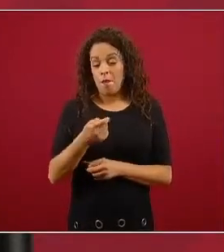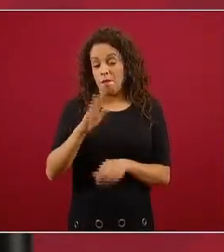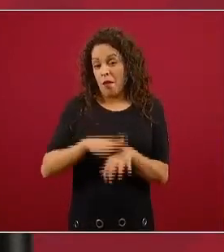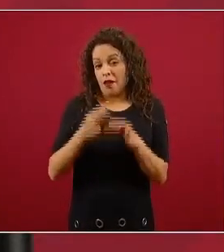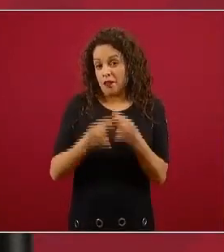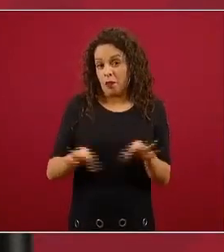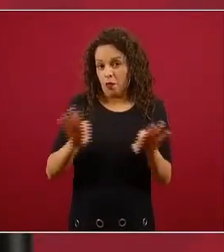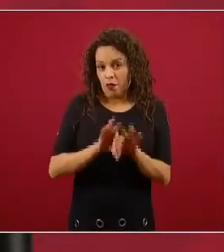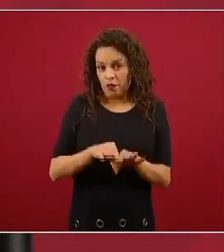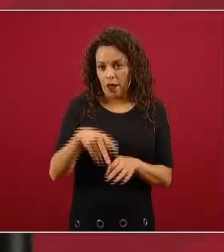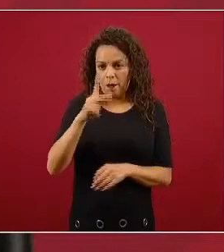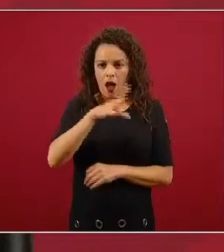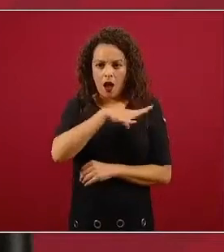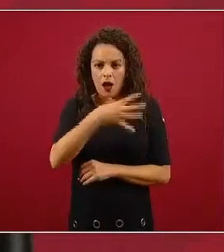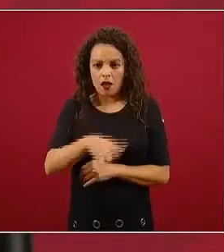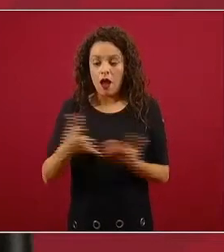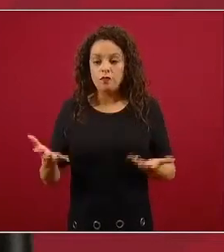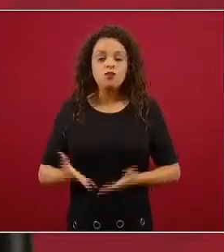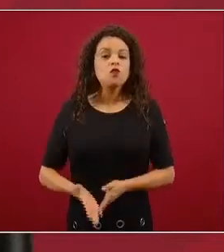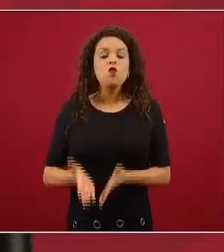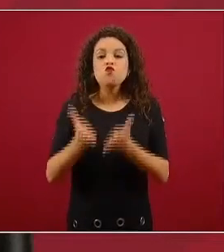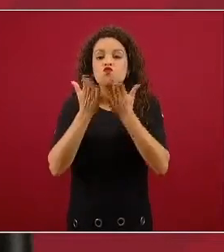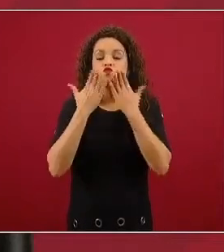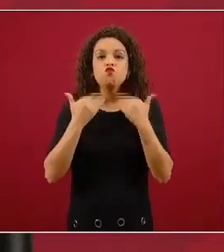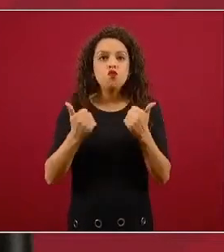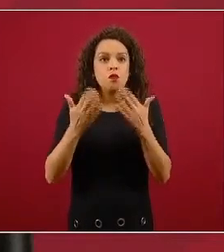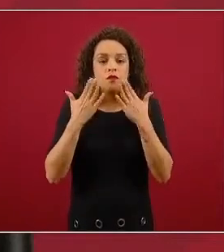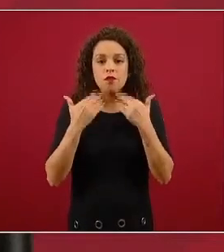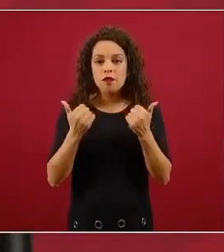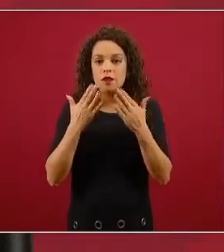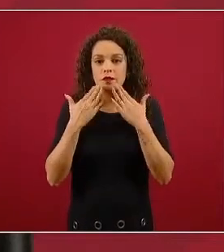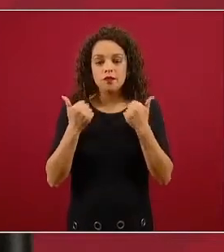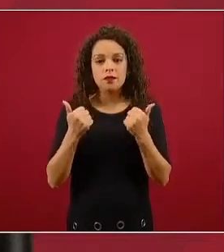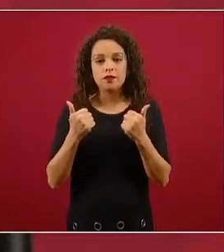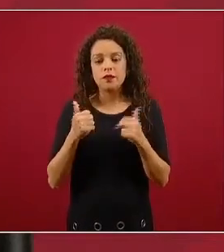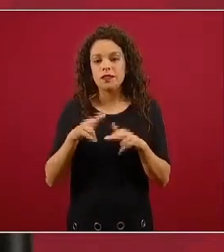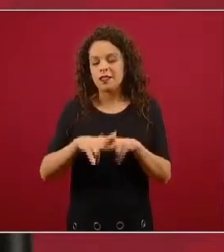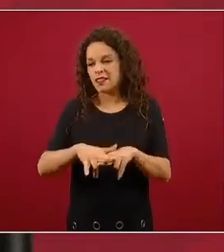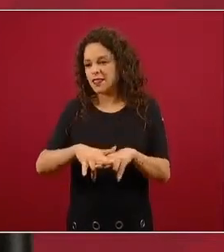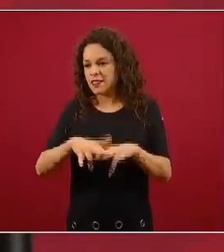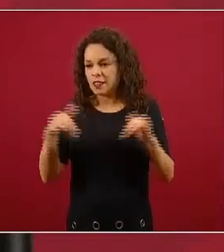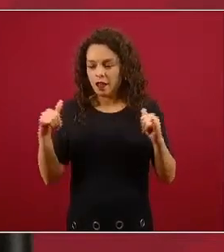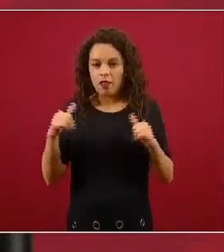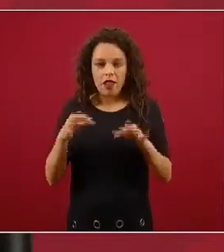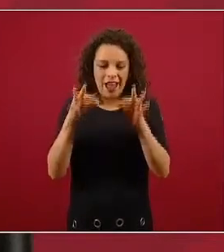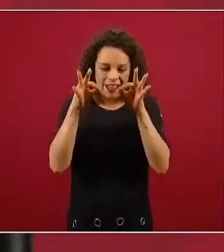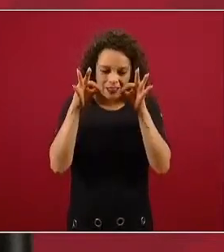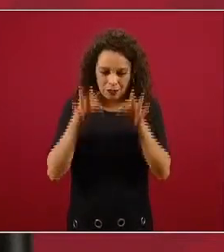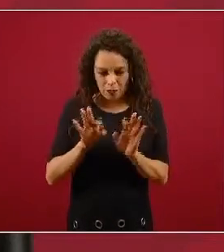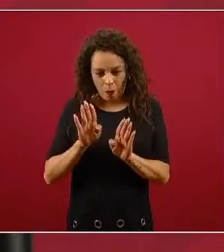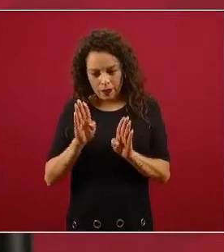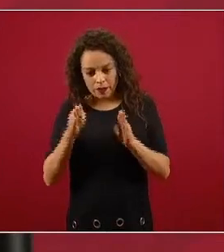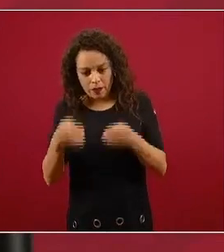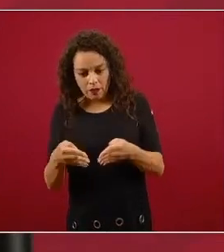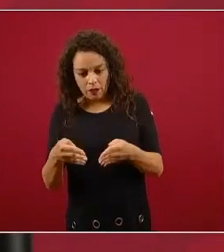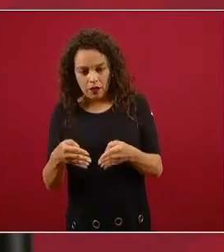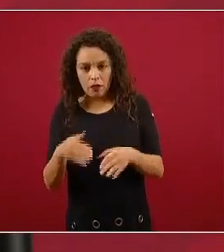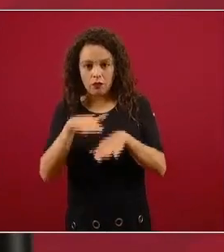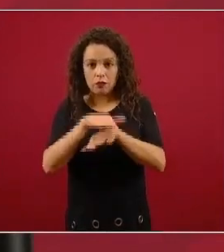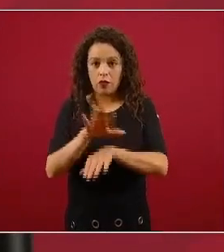no existe no existe todavía ningún tratamiento específico contra kobe